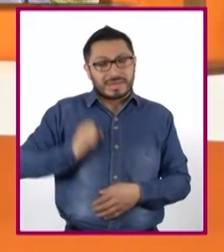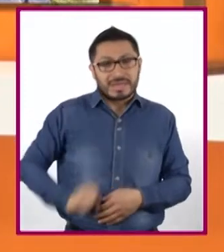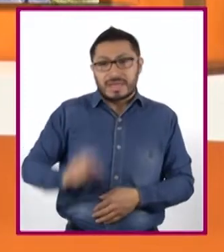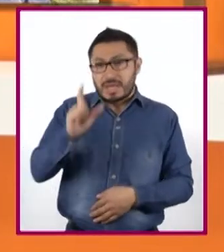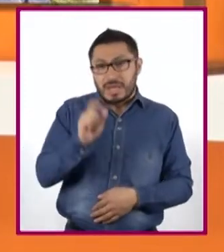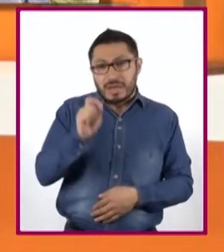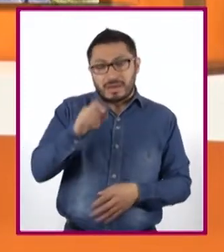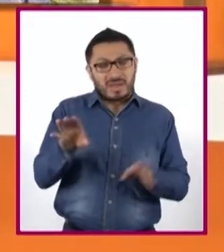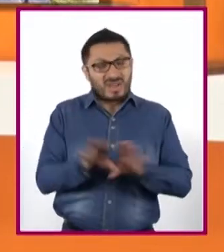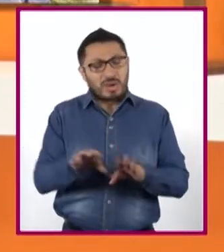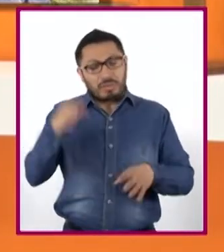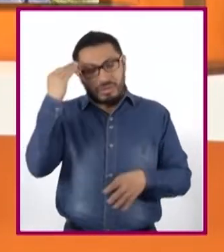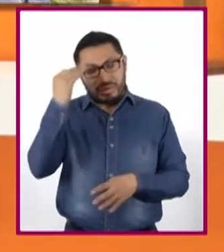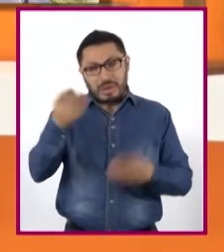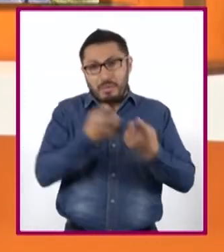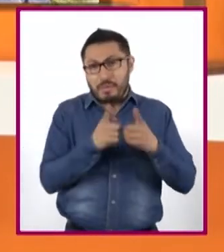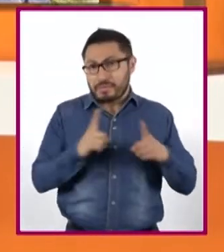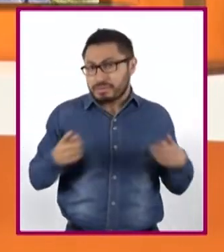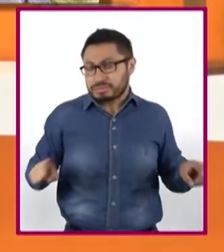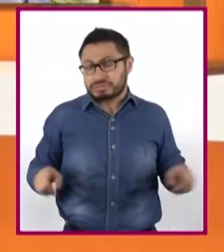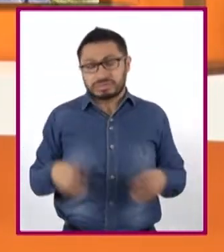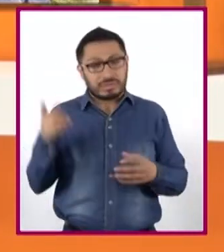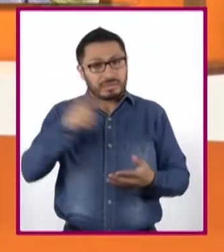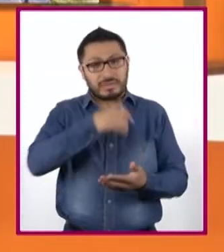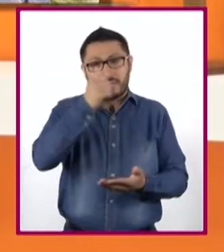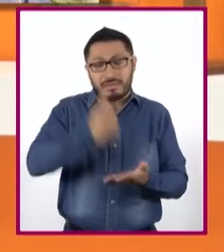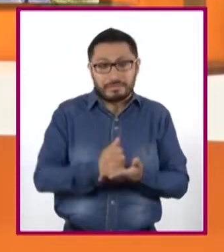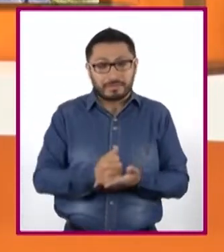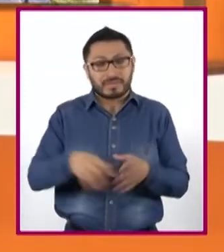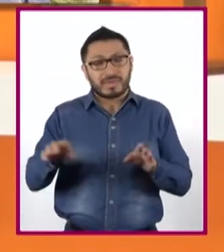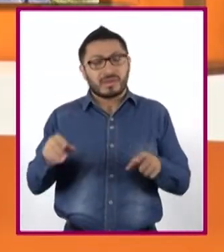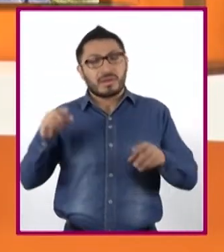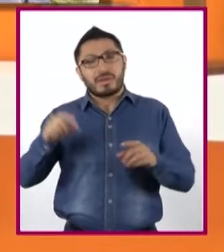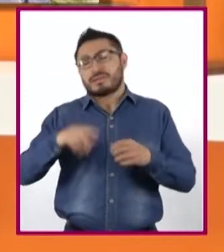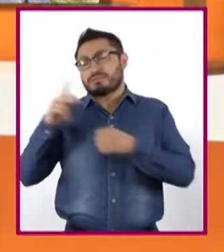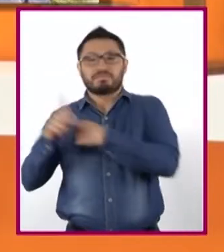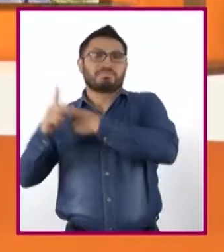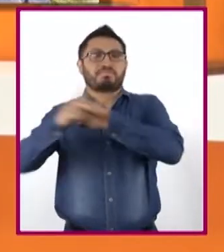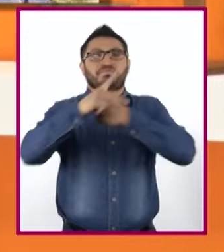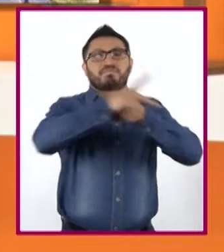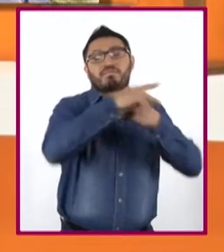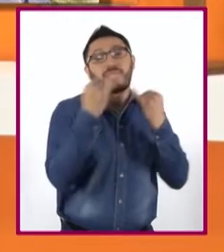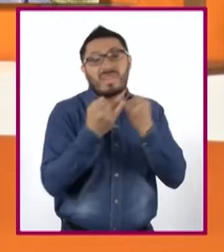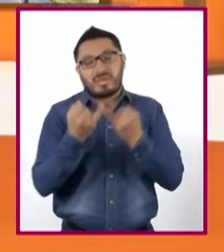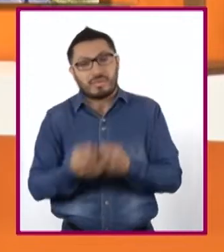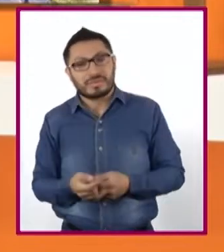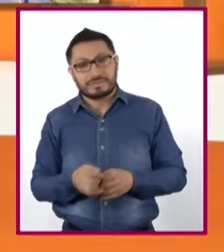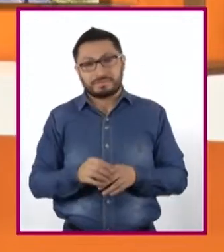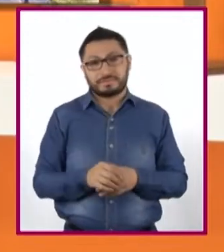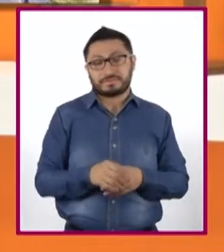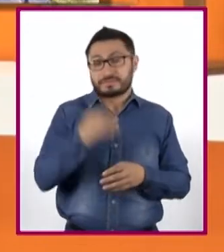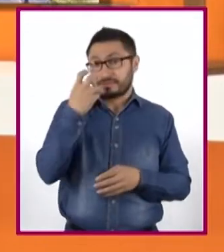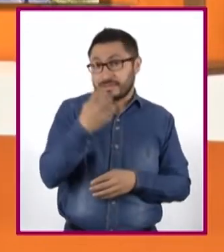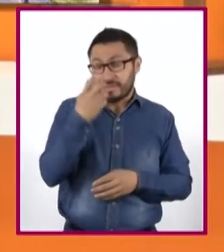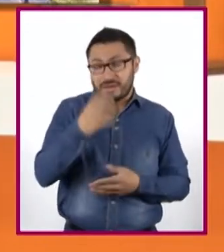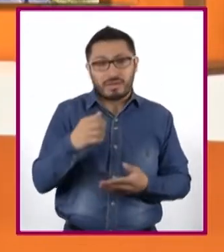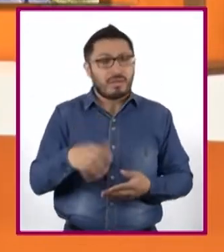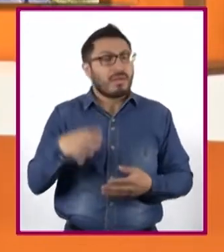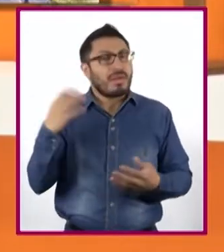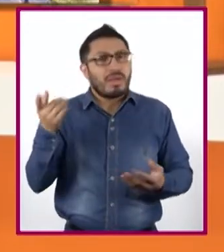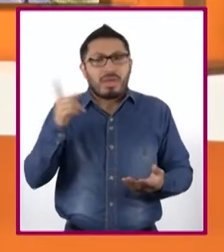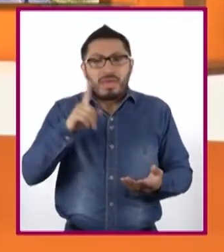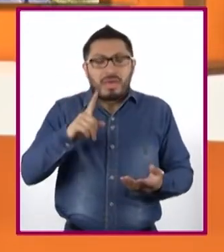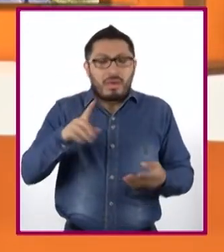una etapa de desarrollo, se fue generalizando en todos los países. Esto sucedió en parte gracias a la generalización